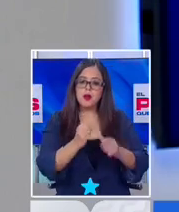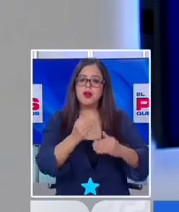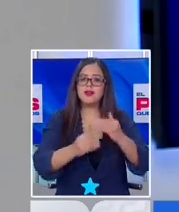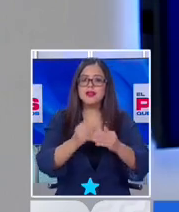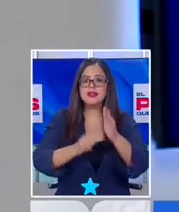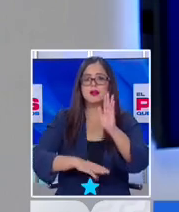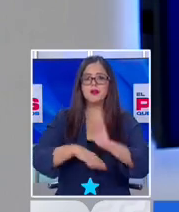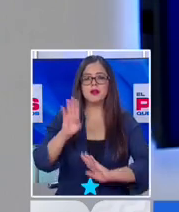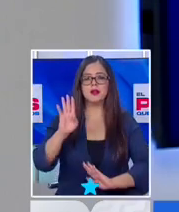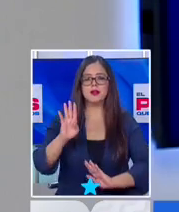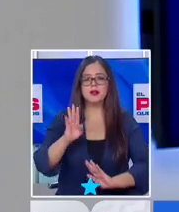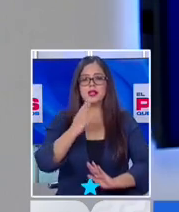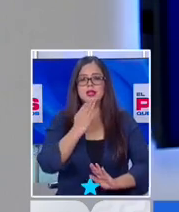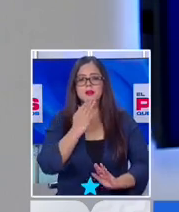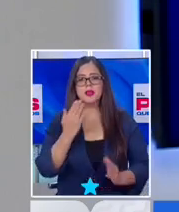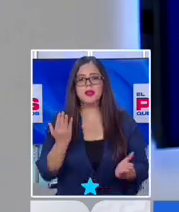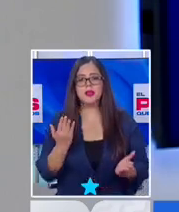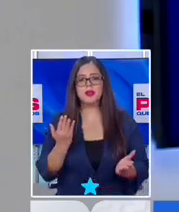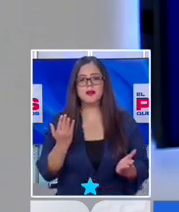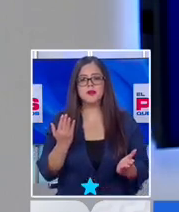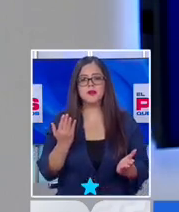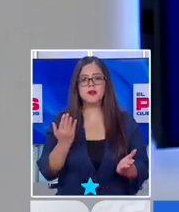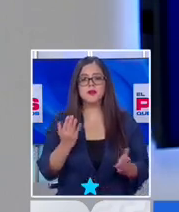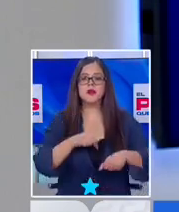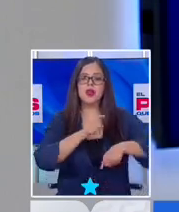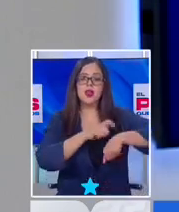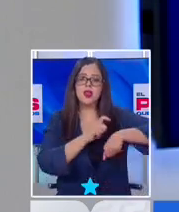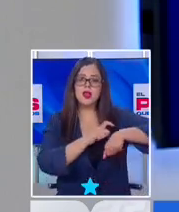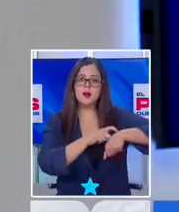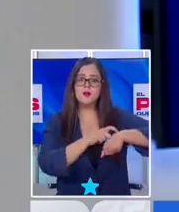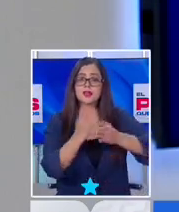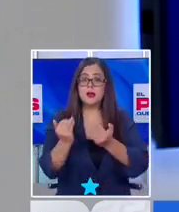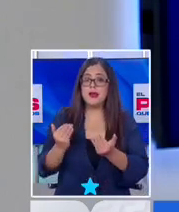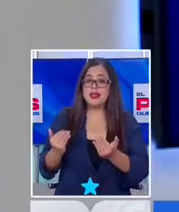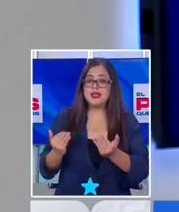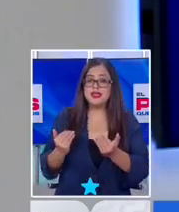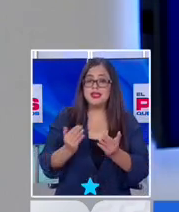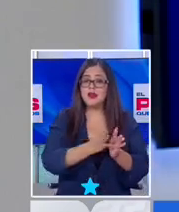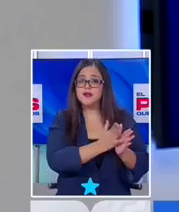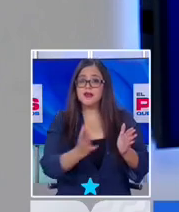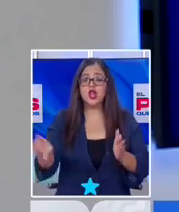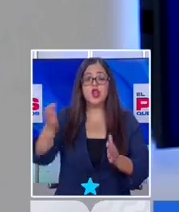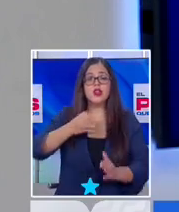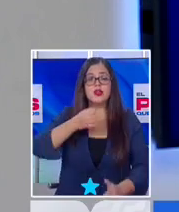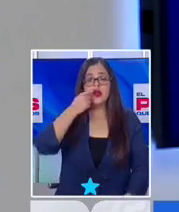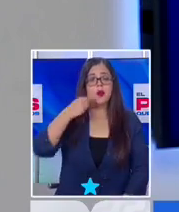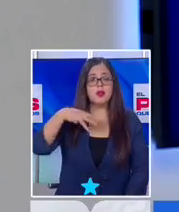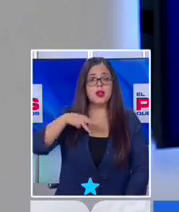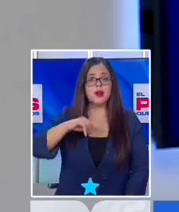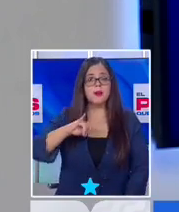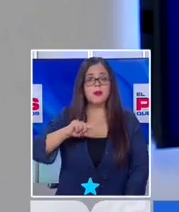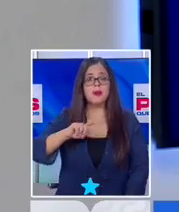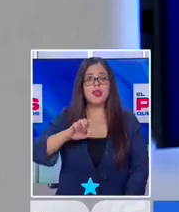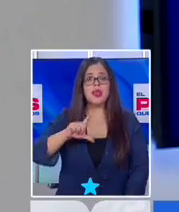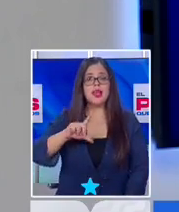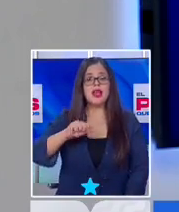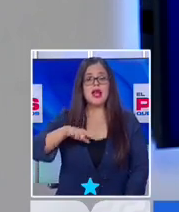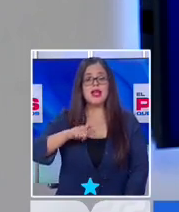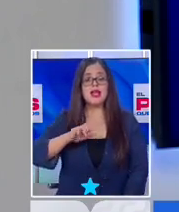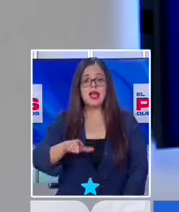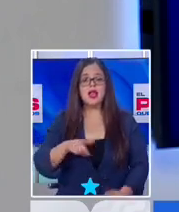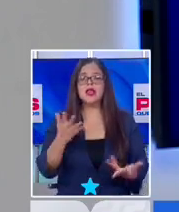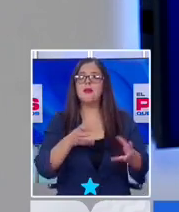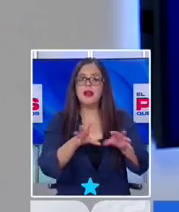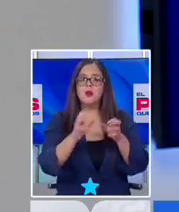más quiero dar como este tiempo esta esperanza como dice también mi colega miguel ángel respecto que las cosas puedan mejorar